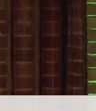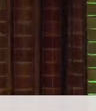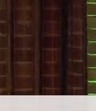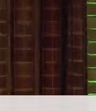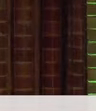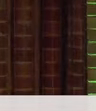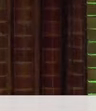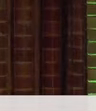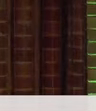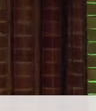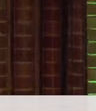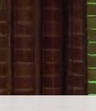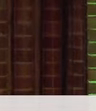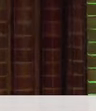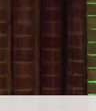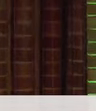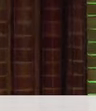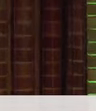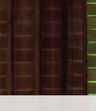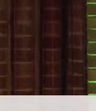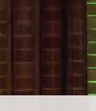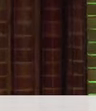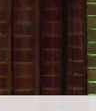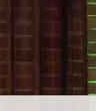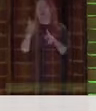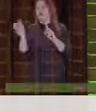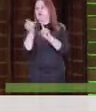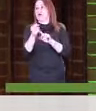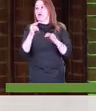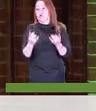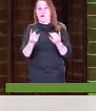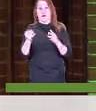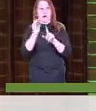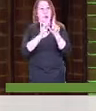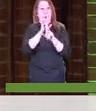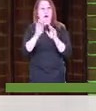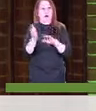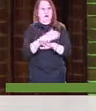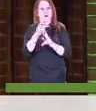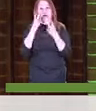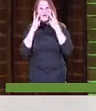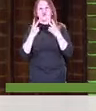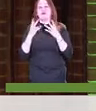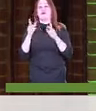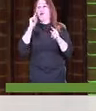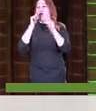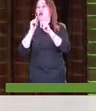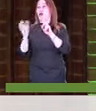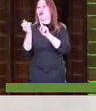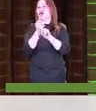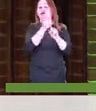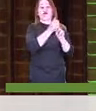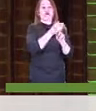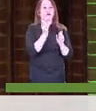todos los logros que se tuvieron durante el 2021. Ya veíamos en el video varios de los logros que se trabajaron en distintas